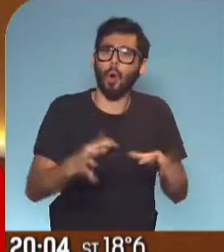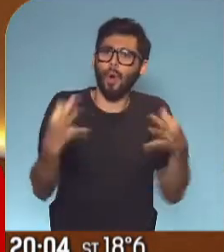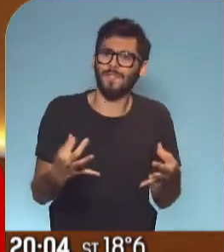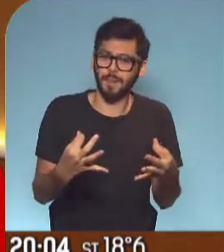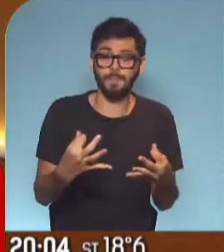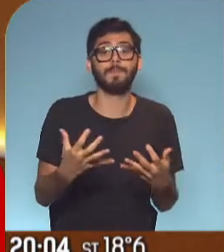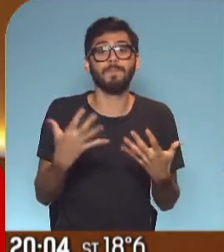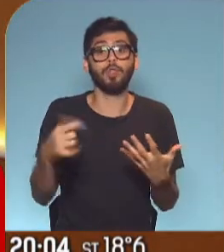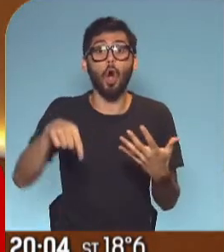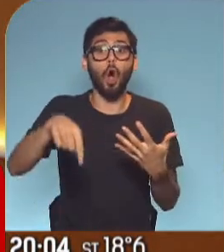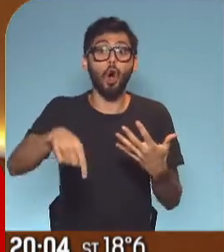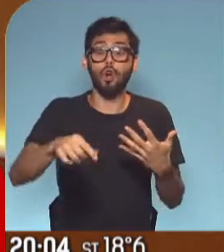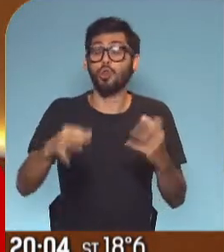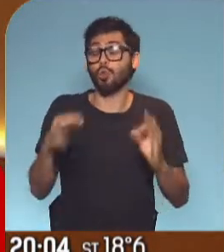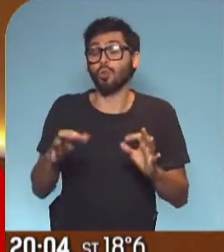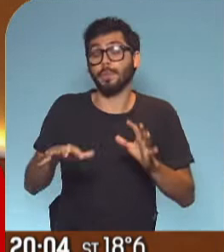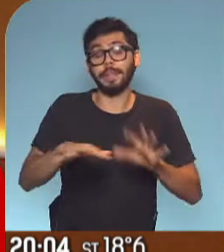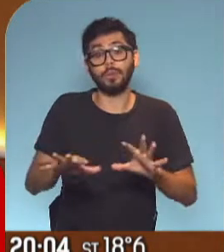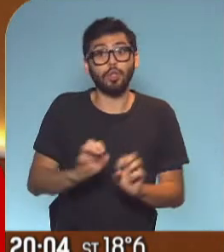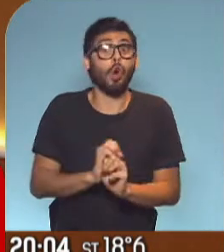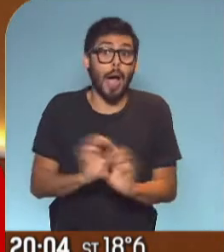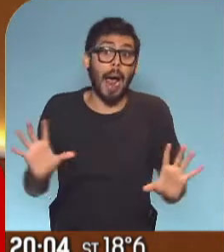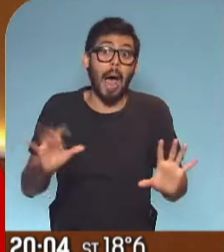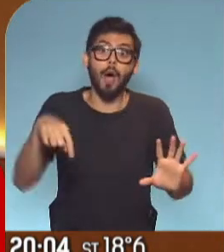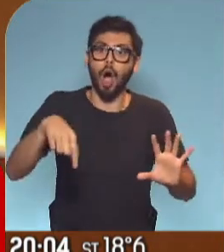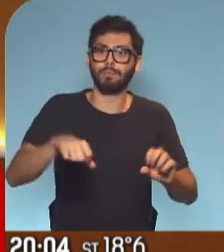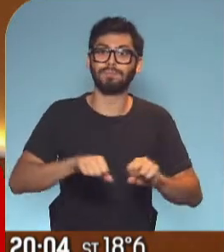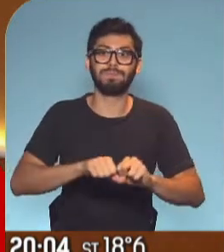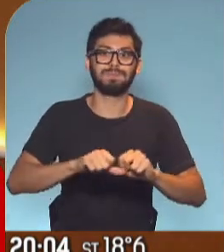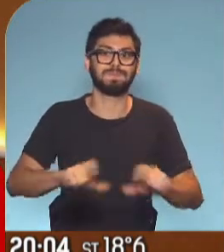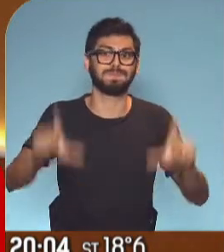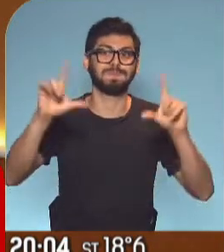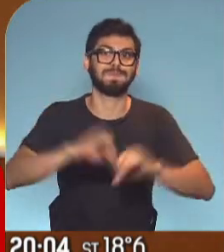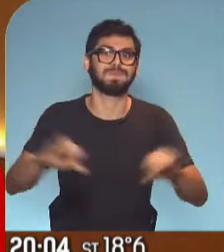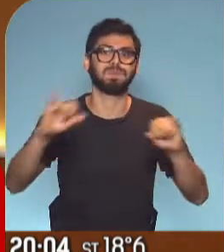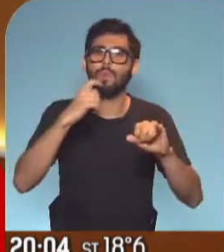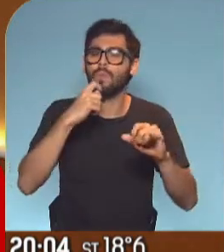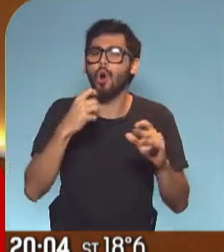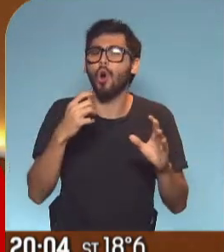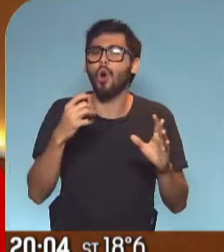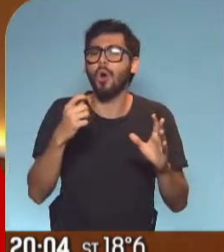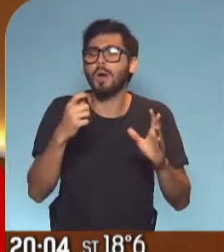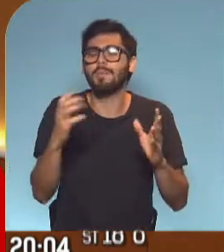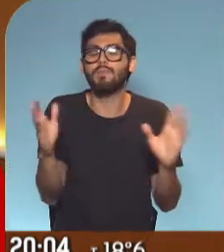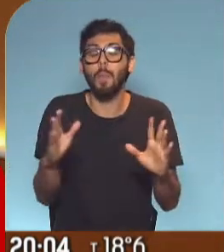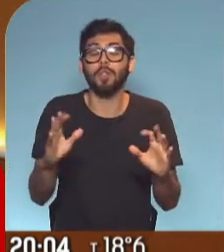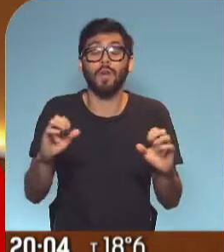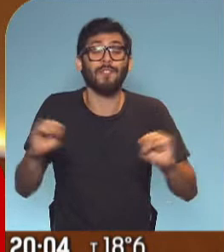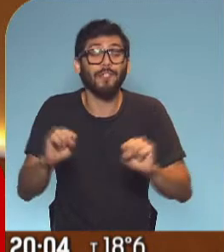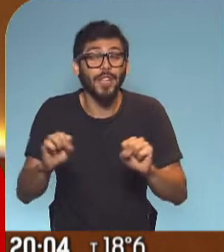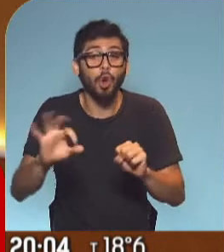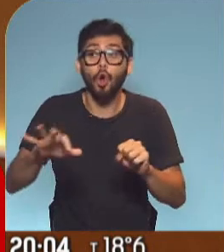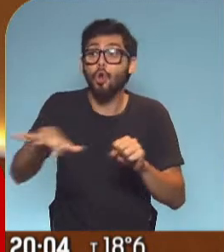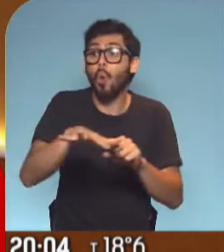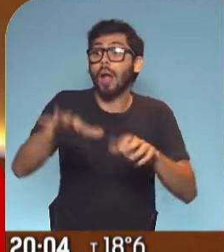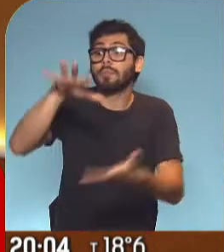agenda por un tema muy dramático, en algunos casos como en los meses que hace más frío o quizás ante una toma de tierra vuelven a